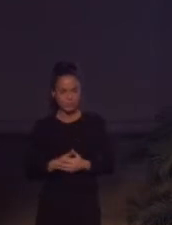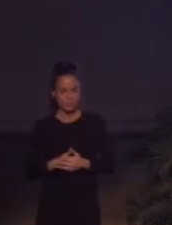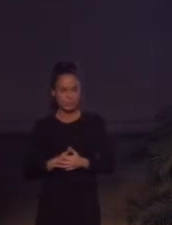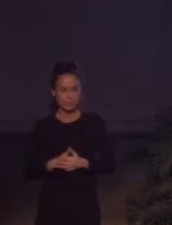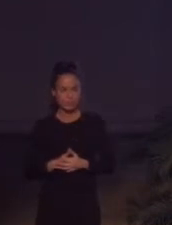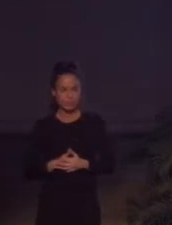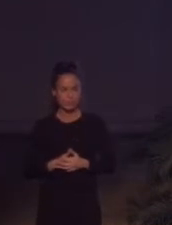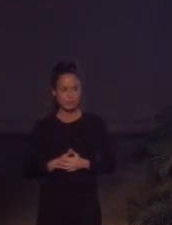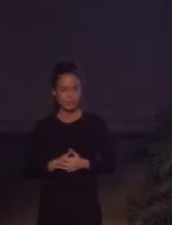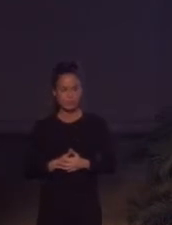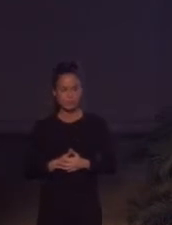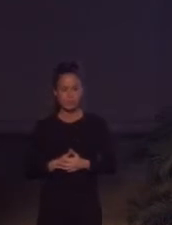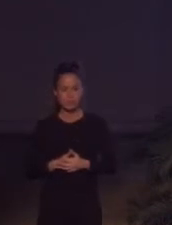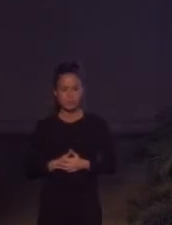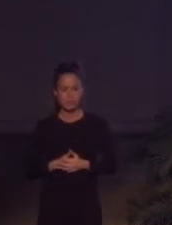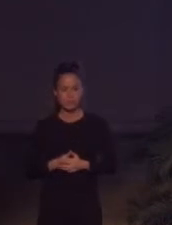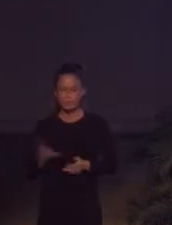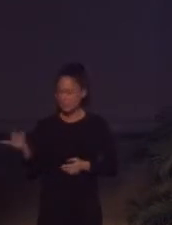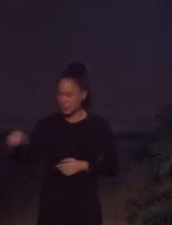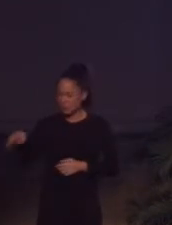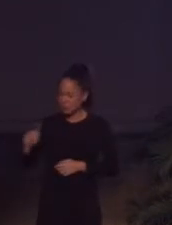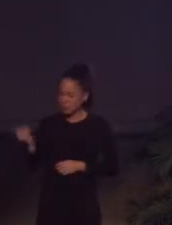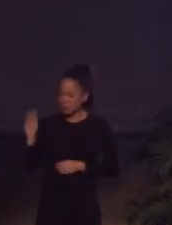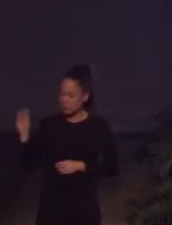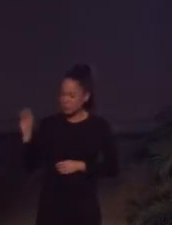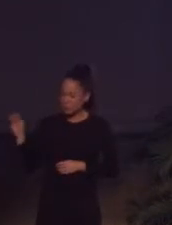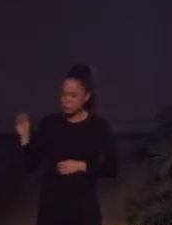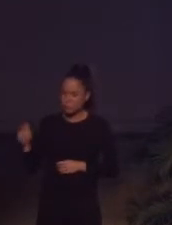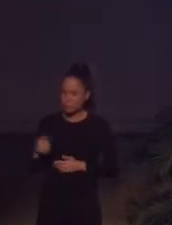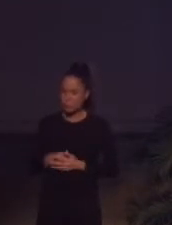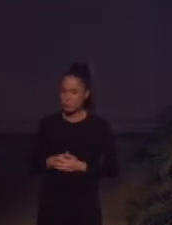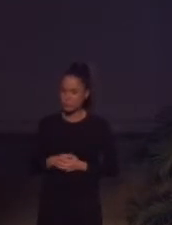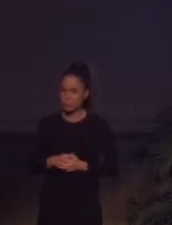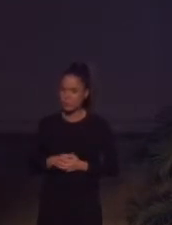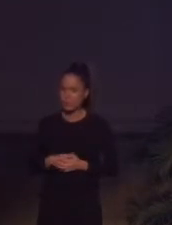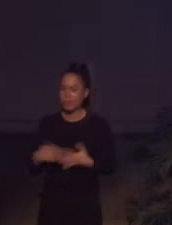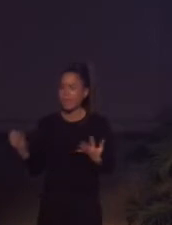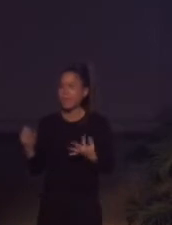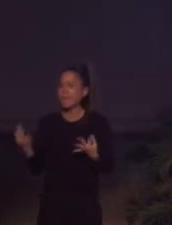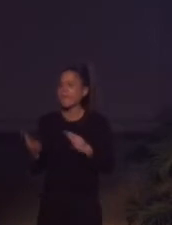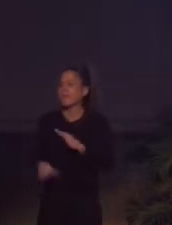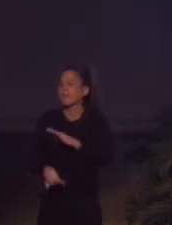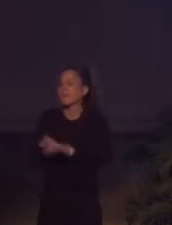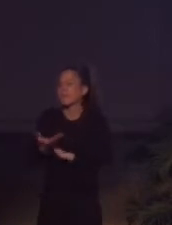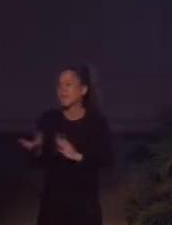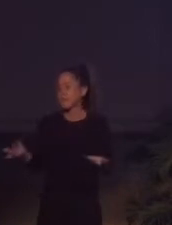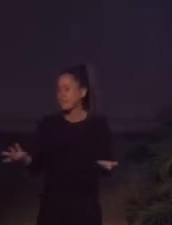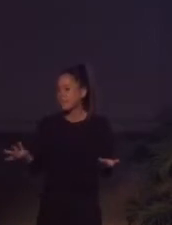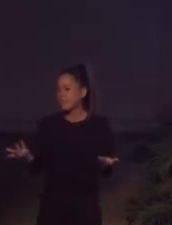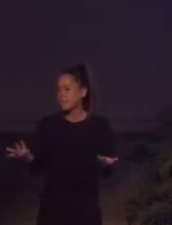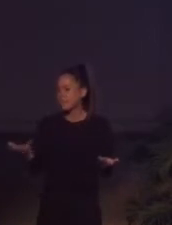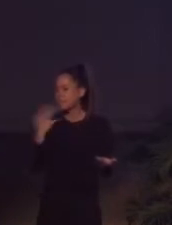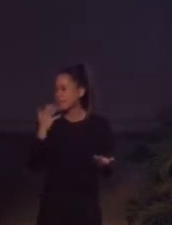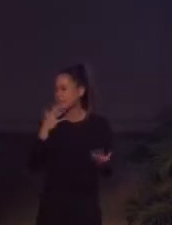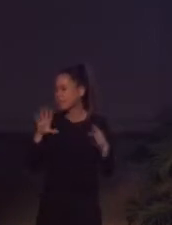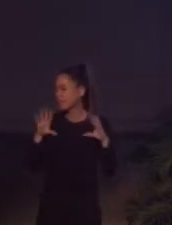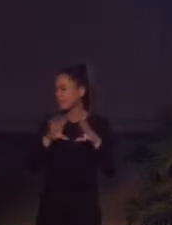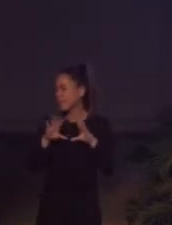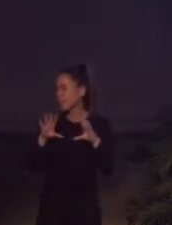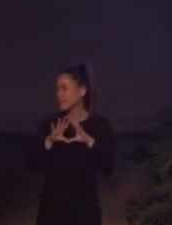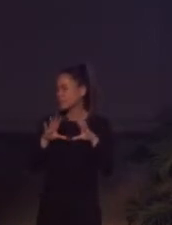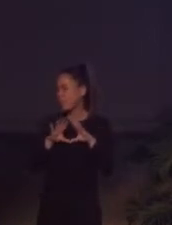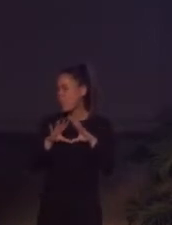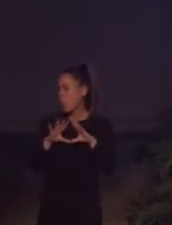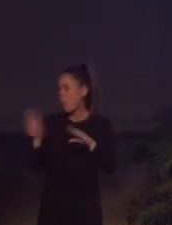¿Qué pensáis que pasa, ¿no? Os pregunto a vosotras, Parole, ¿qué pasa cuando el feminismo se desplaza hacia